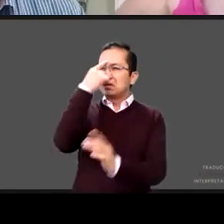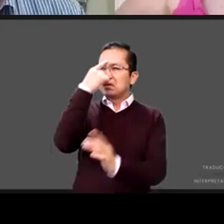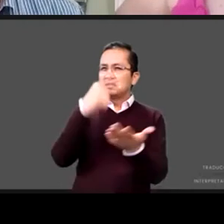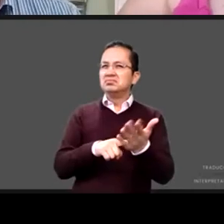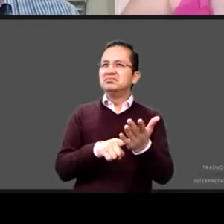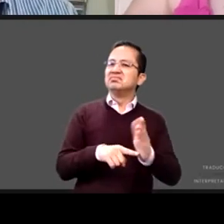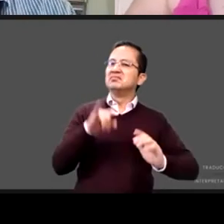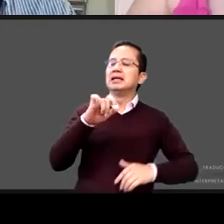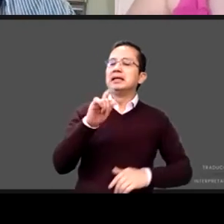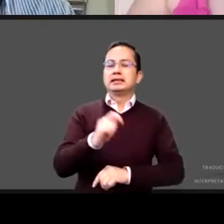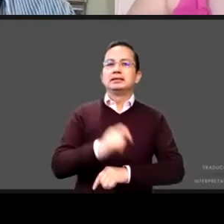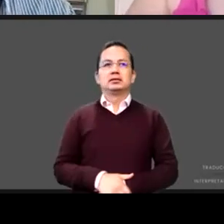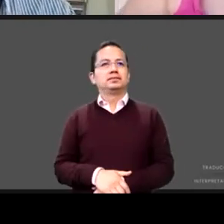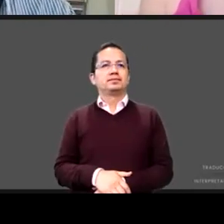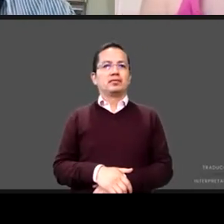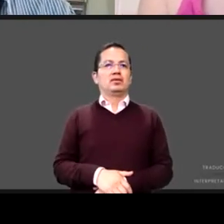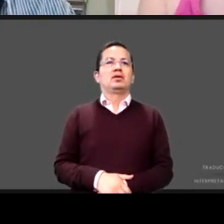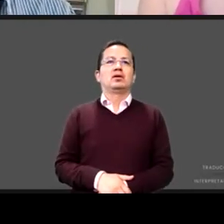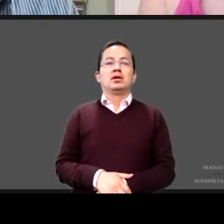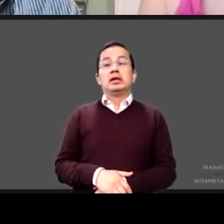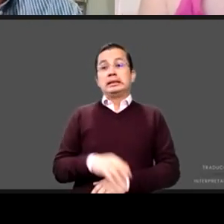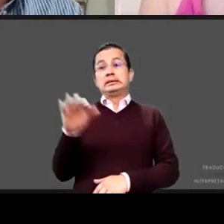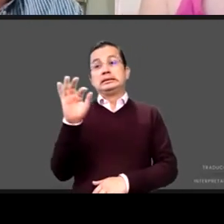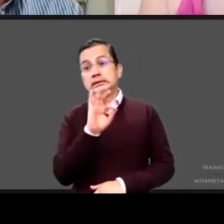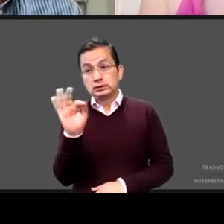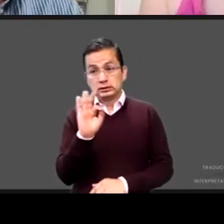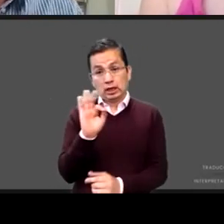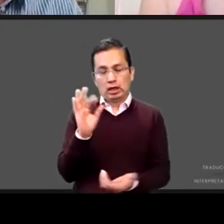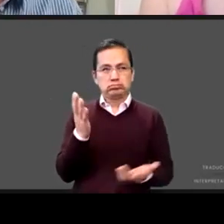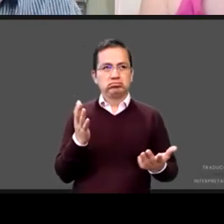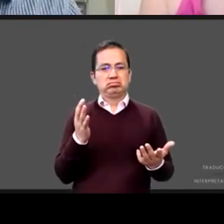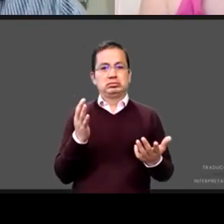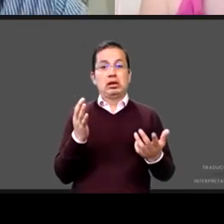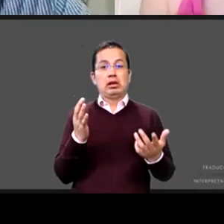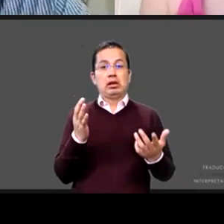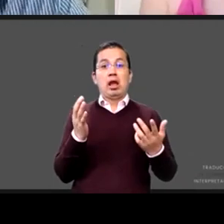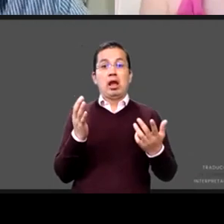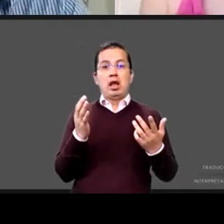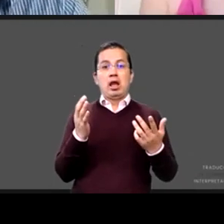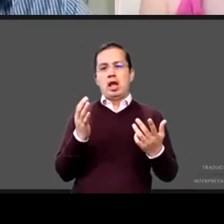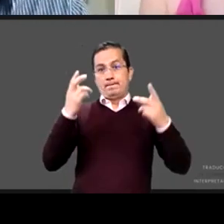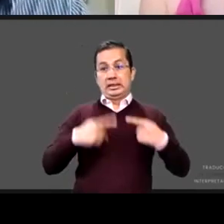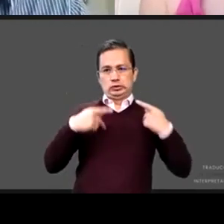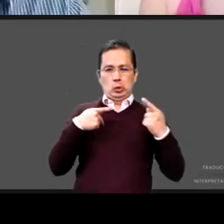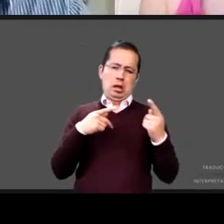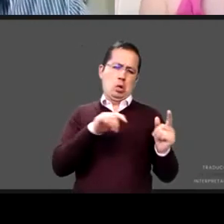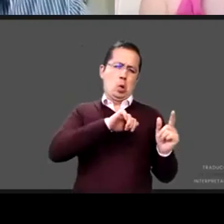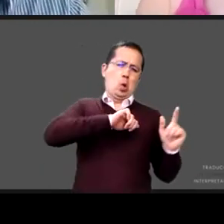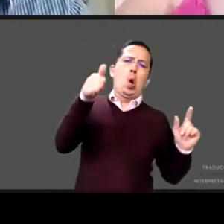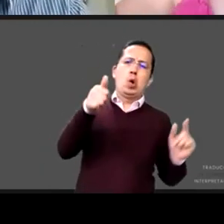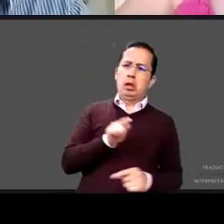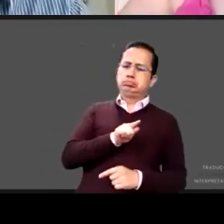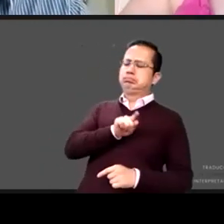que como persona externa, como tercero, se identifique, aunque no se tenga la